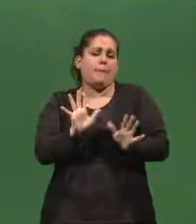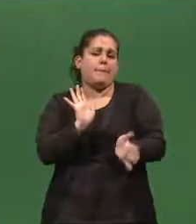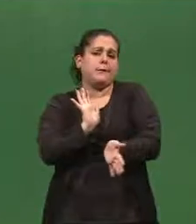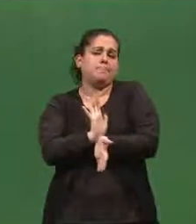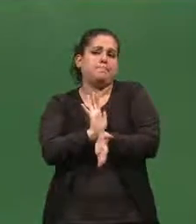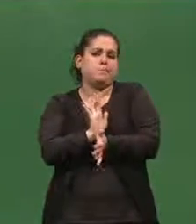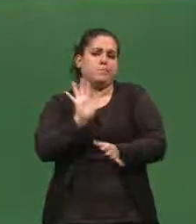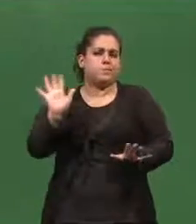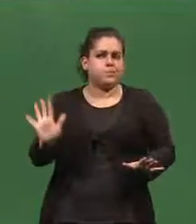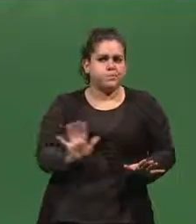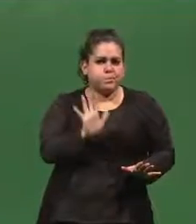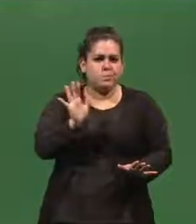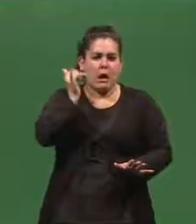esperanza al pueblo, diríamos, de que realmente la justicia no va a estar cargada de subjetividad. Y en el caso de que no haya una prueba, de que no haya un confeso,